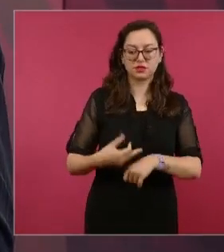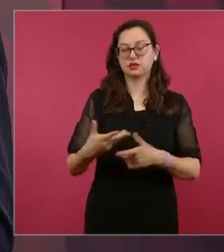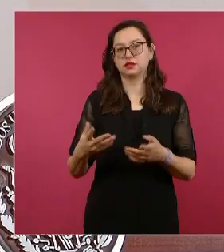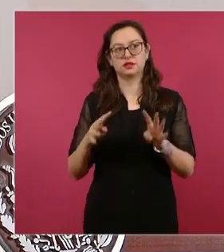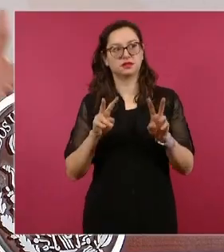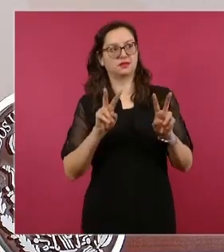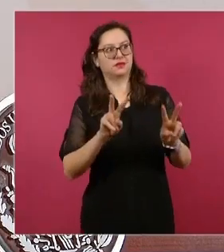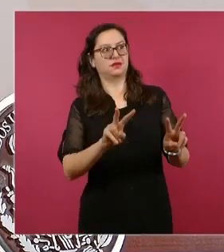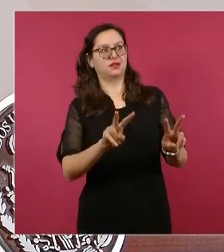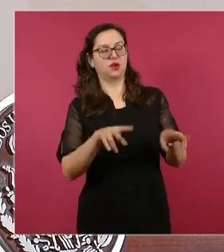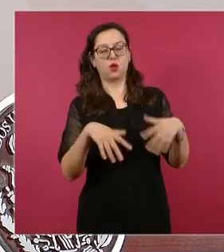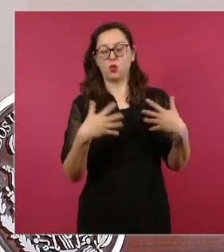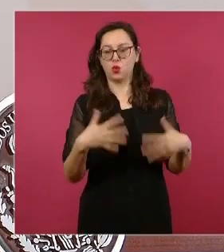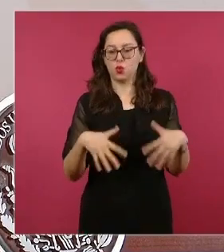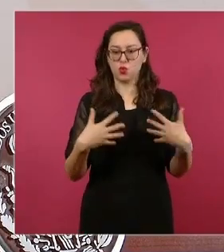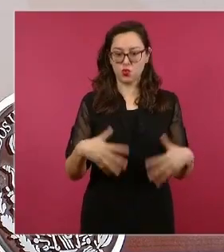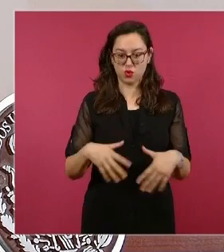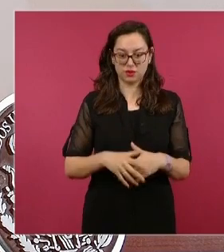porque